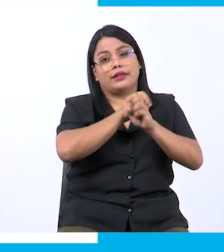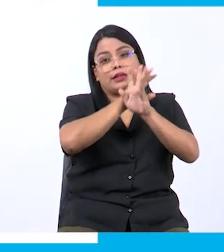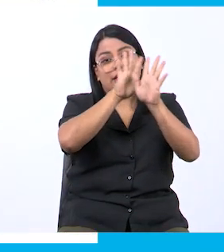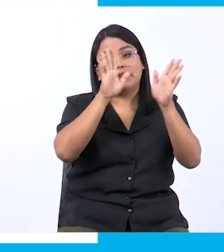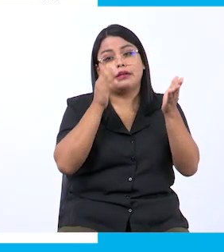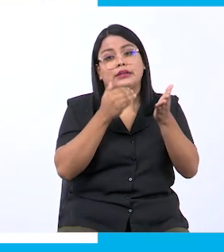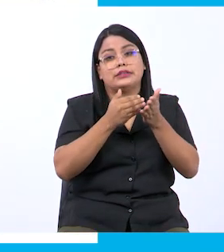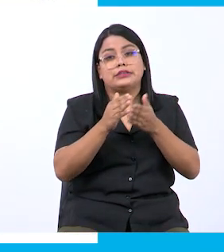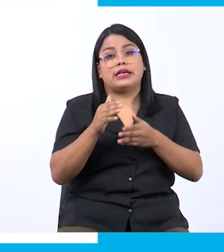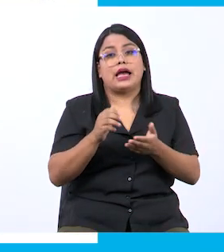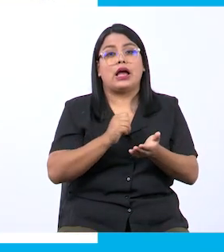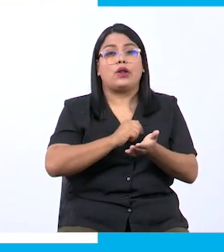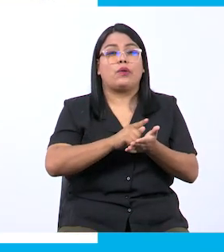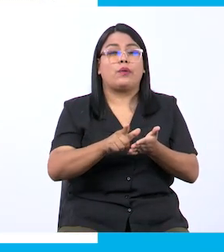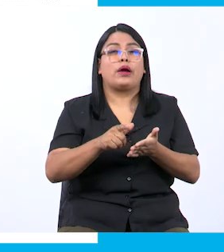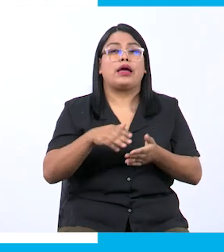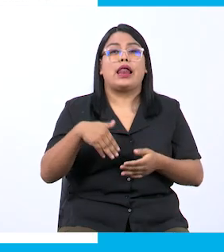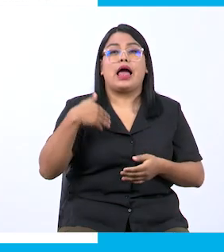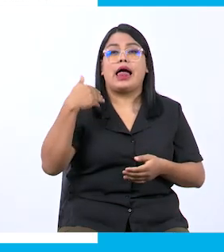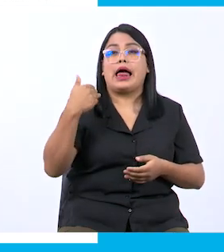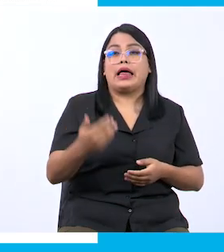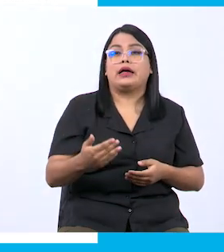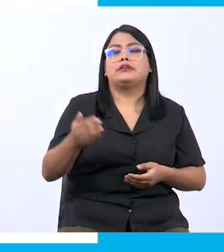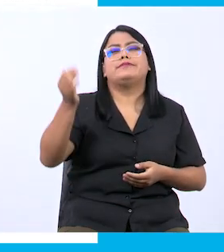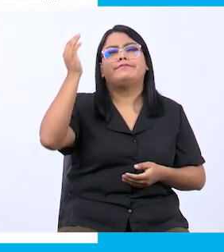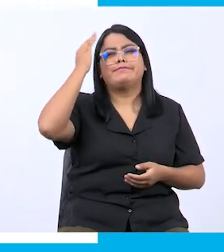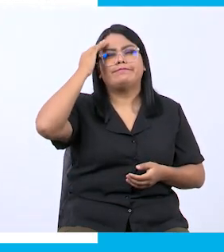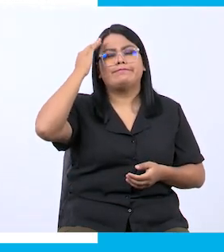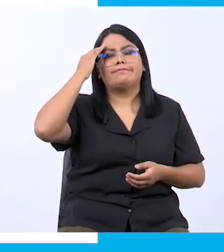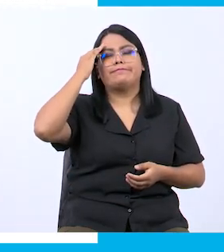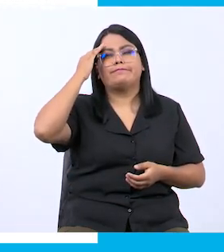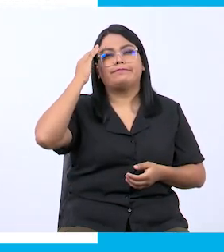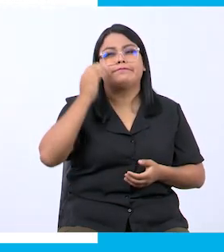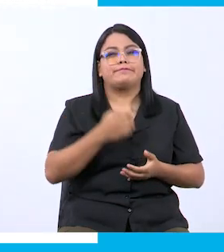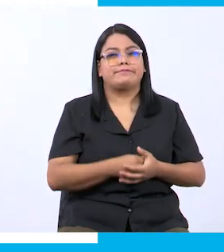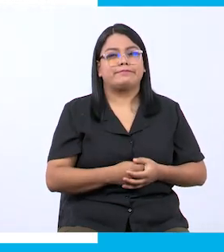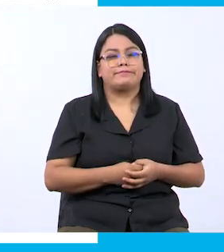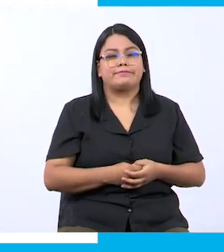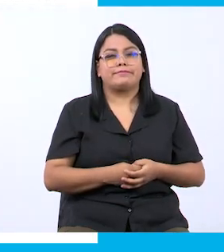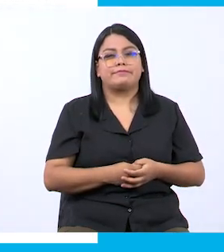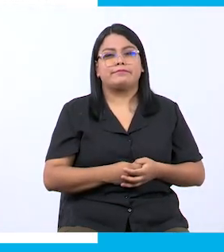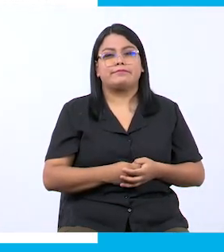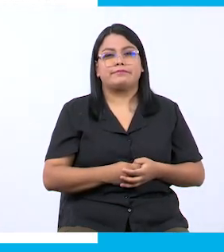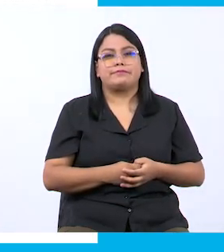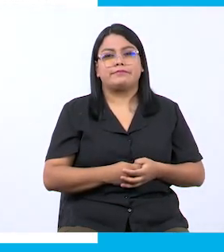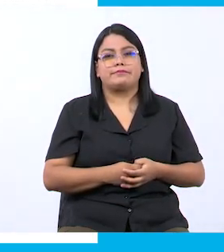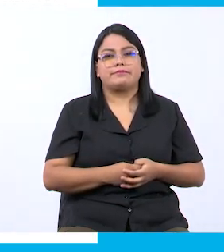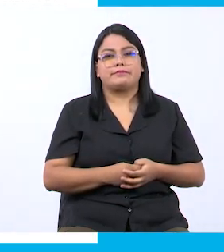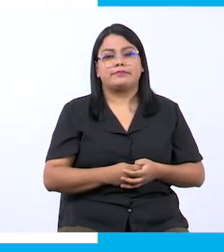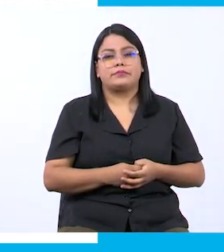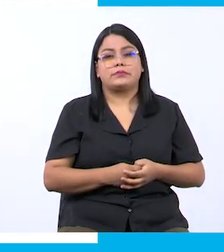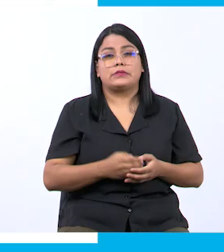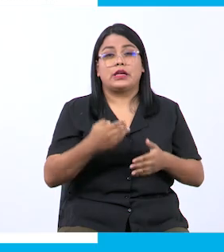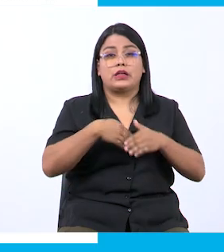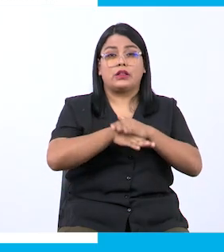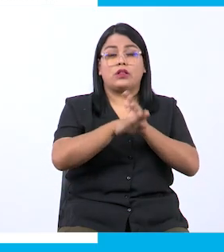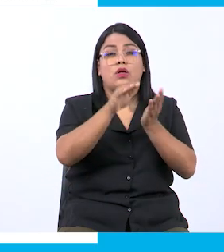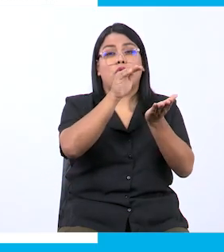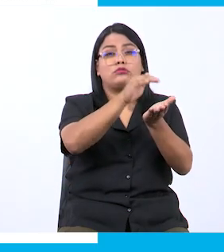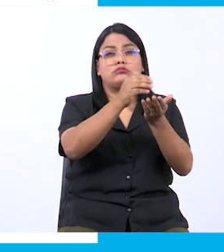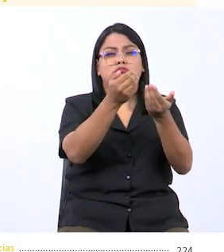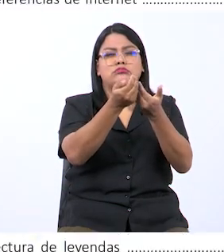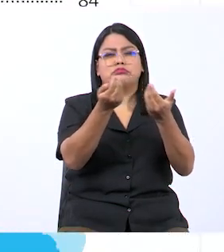que desde el inicio del año escolar ellos van a saber cuál va a ser el recorrido e incluso dentro de la unidad